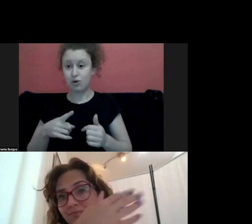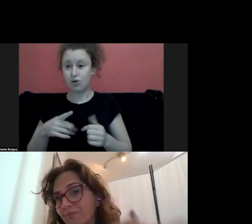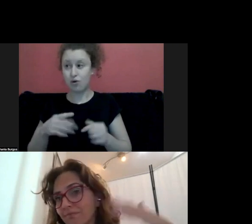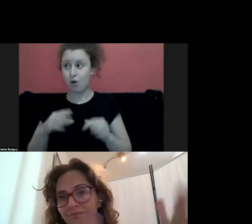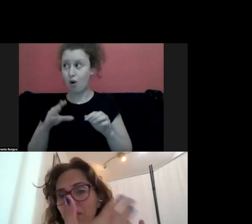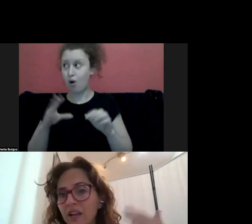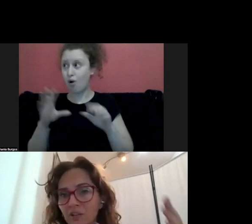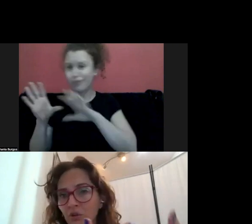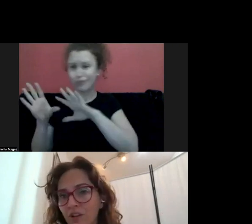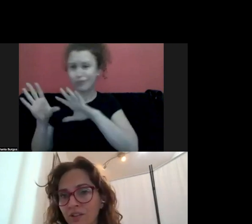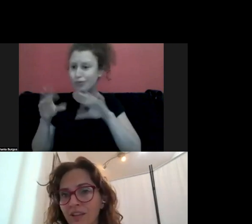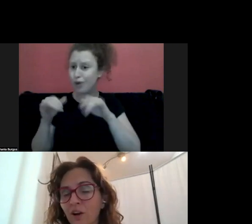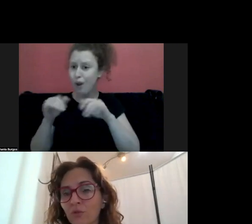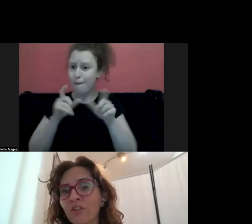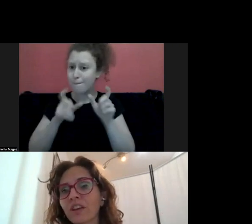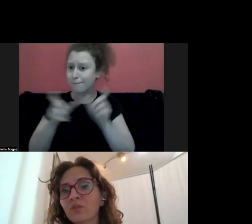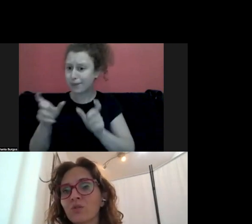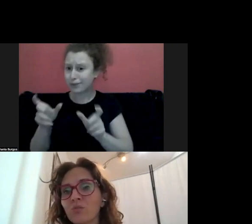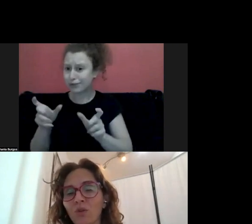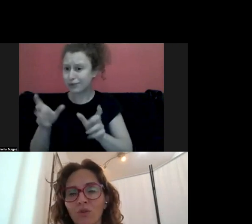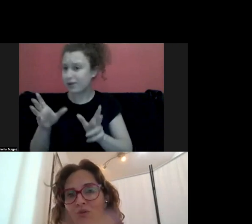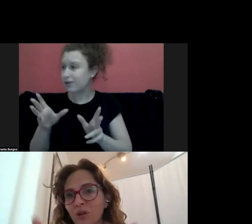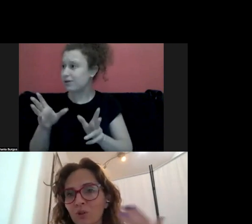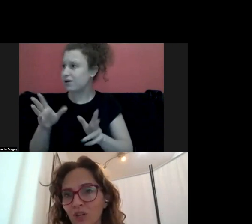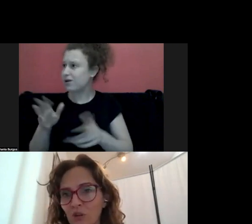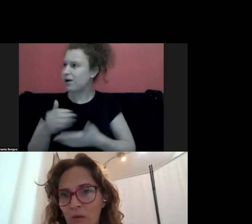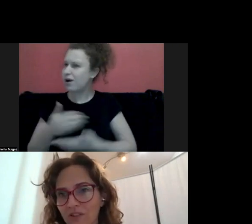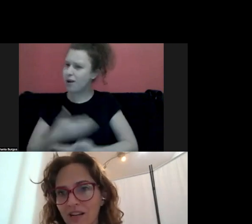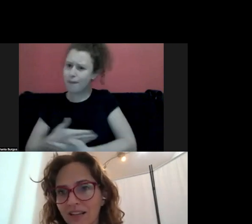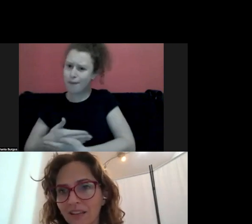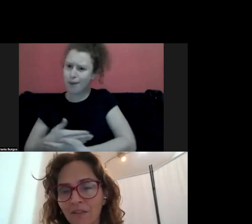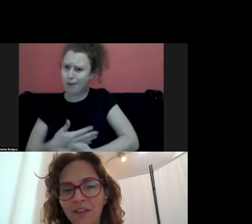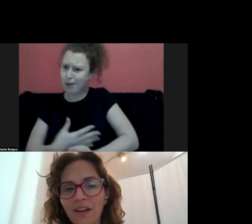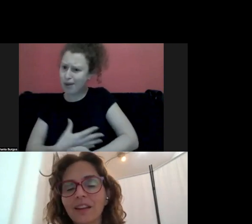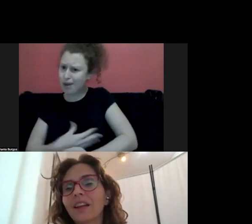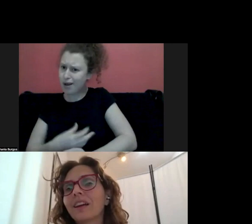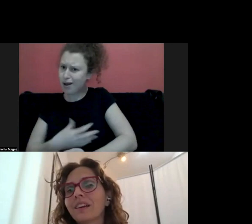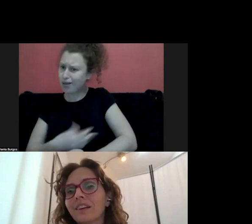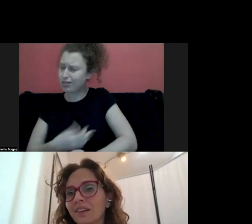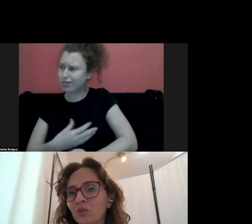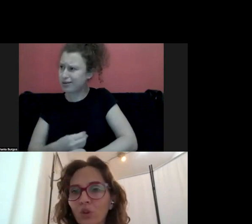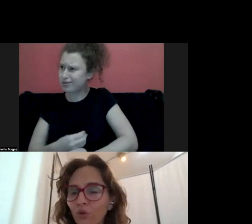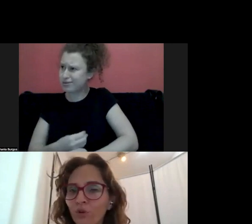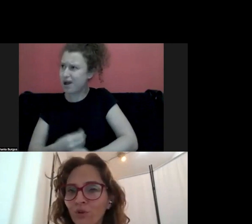porque mil historias que ya conocéis como personas formadas en lactancia.